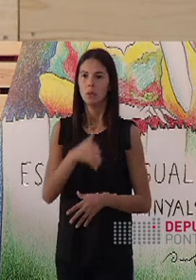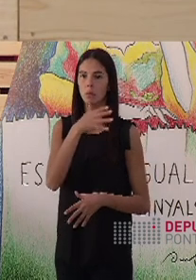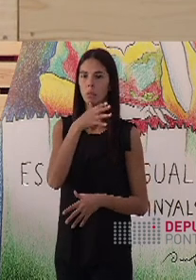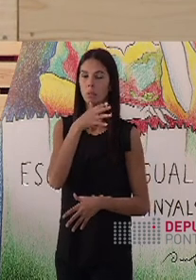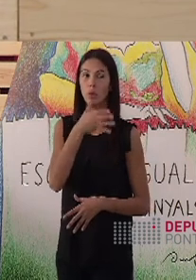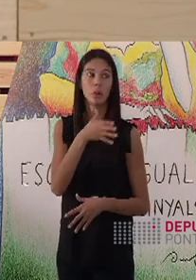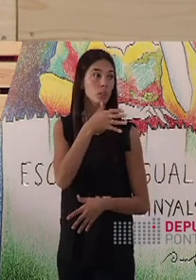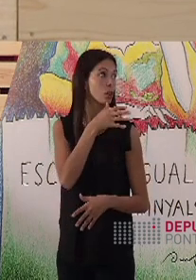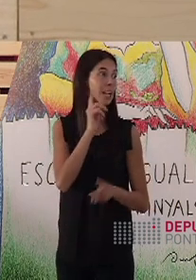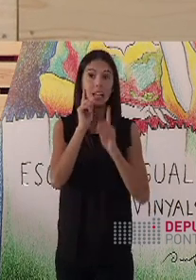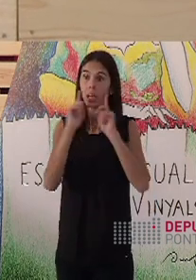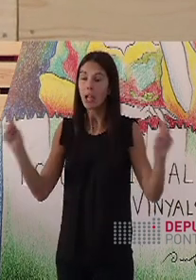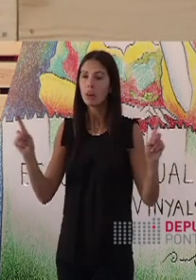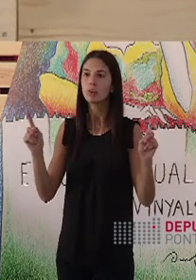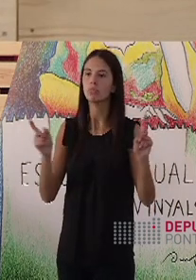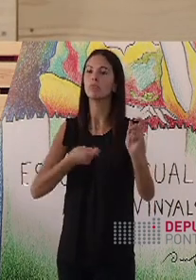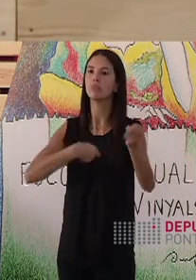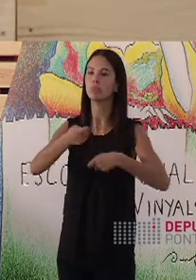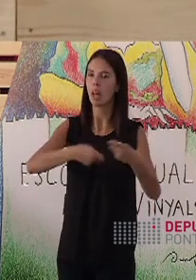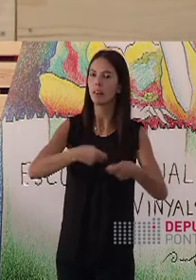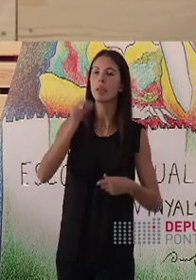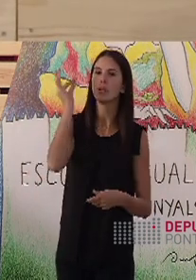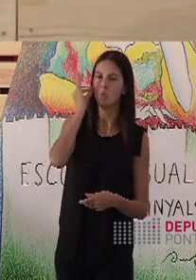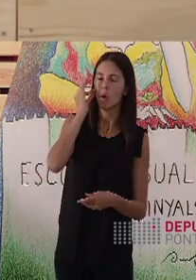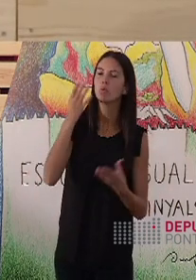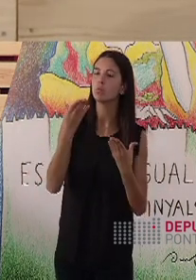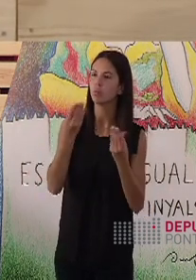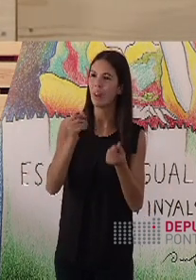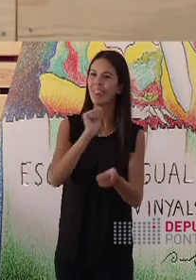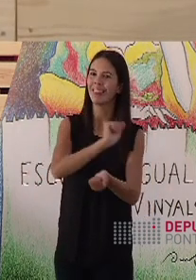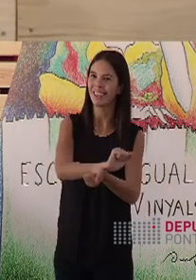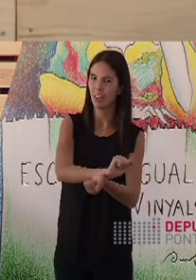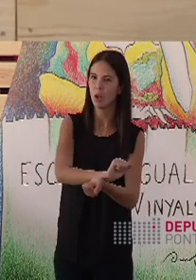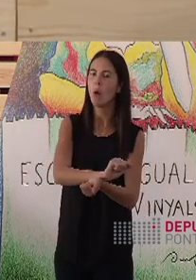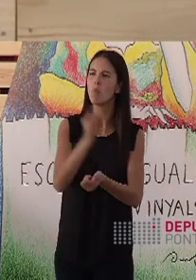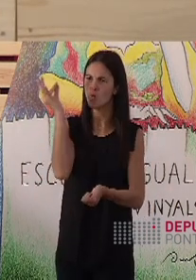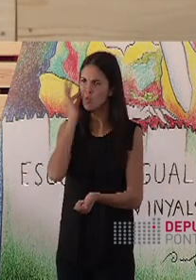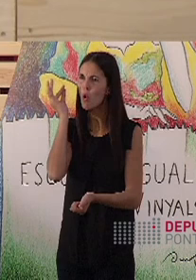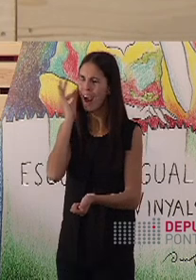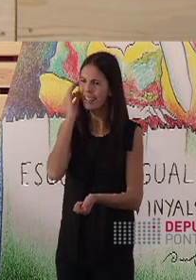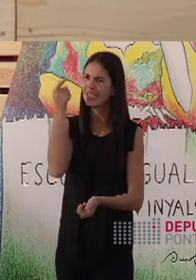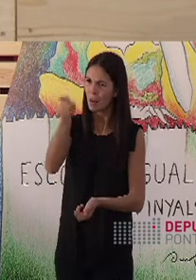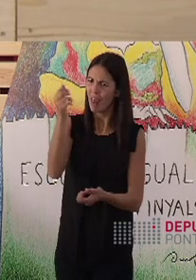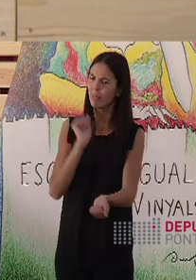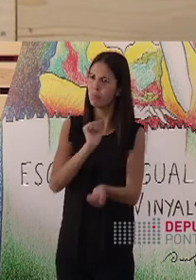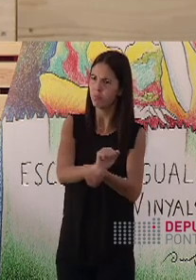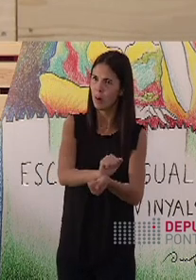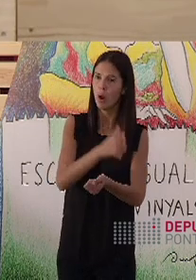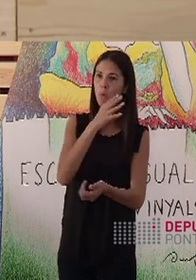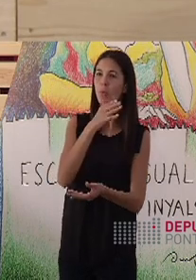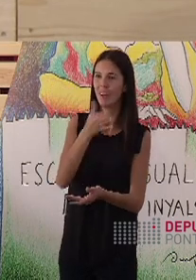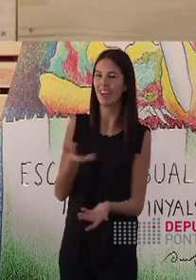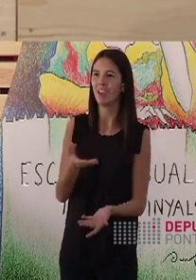aí. No caso da trata, sí que se producen moitas detencións de mulleres tratantes tamén. E iso por que sucede? Porque moitas foron